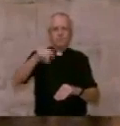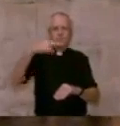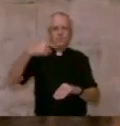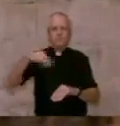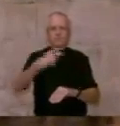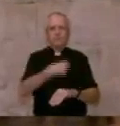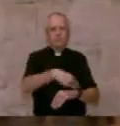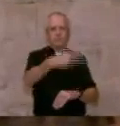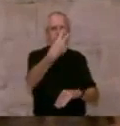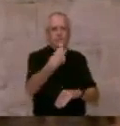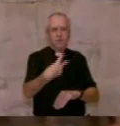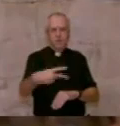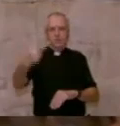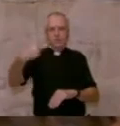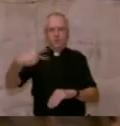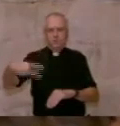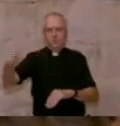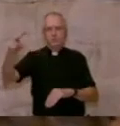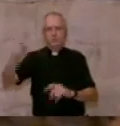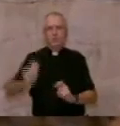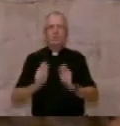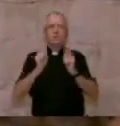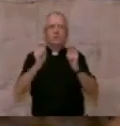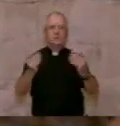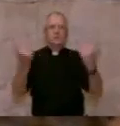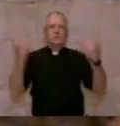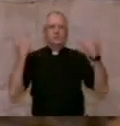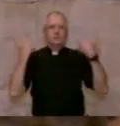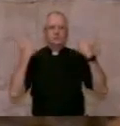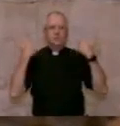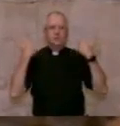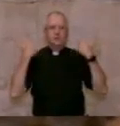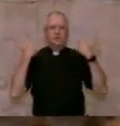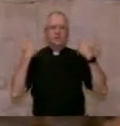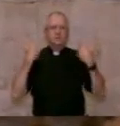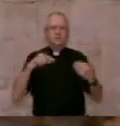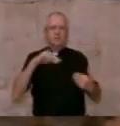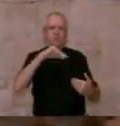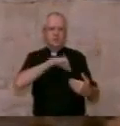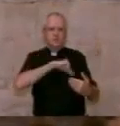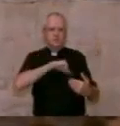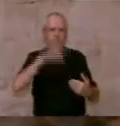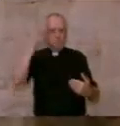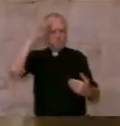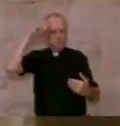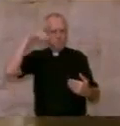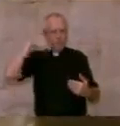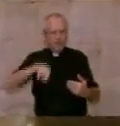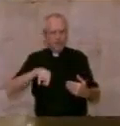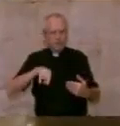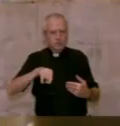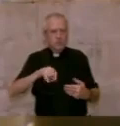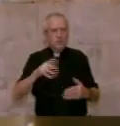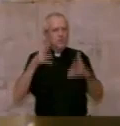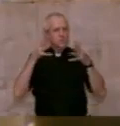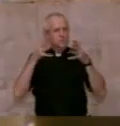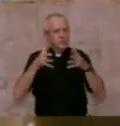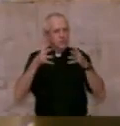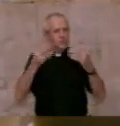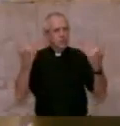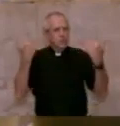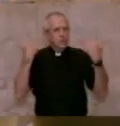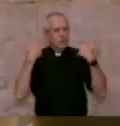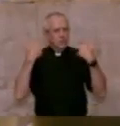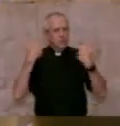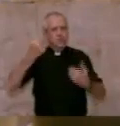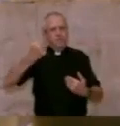autoridad sobre los espíritus inmundos. Els donà poder sobre els esperits malignes i els recomanà que fuera del